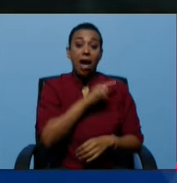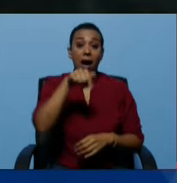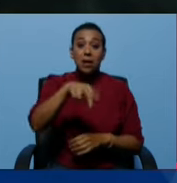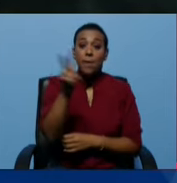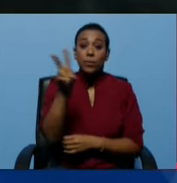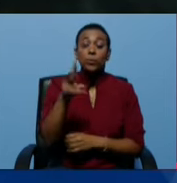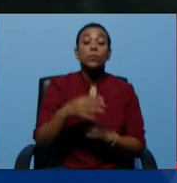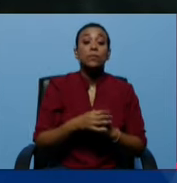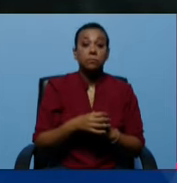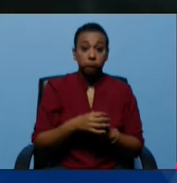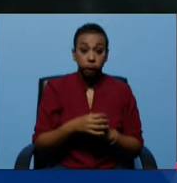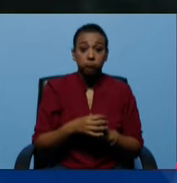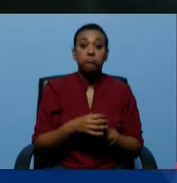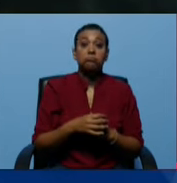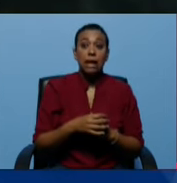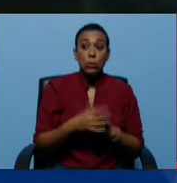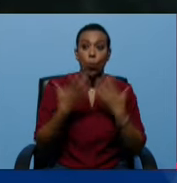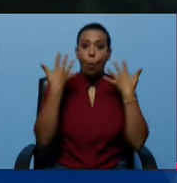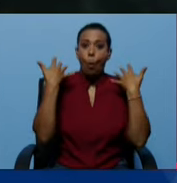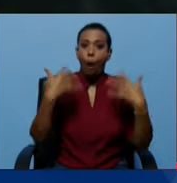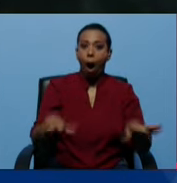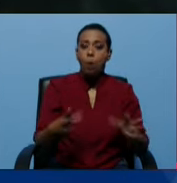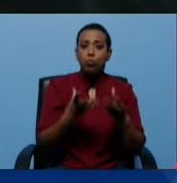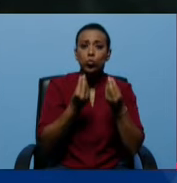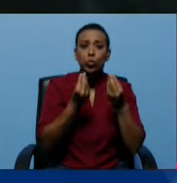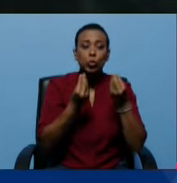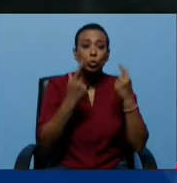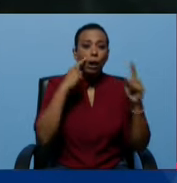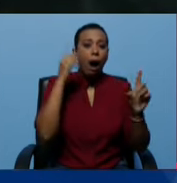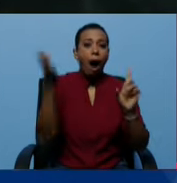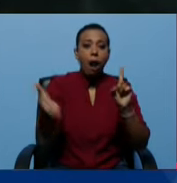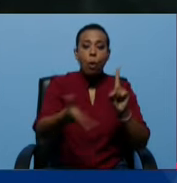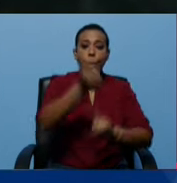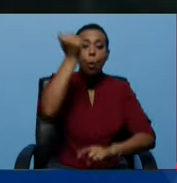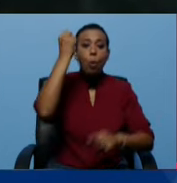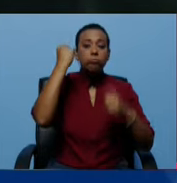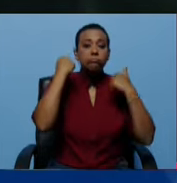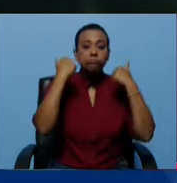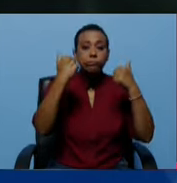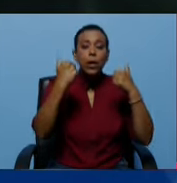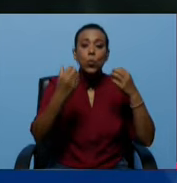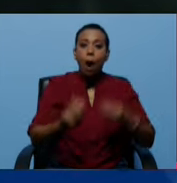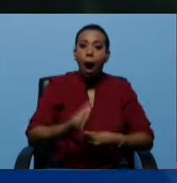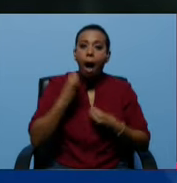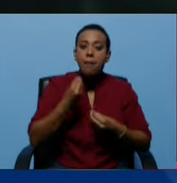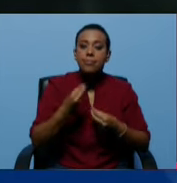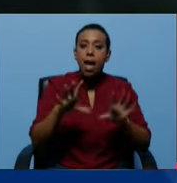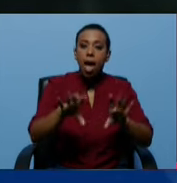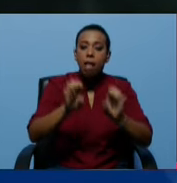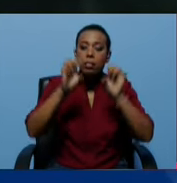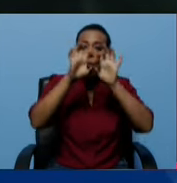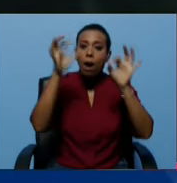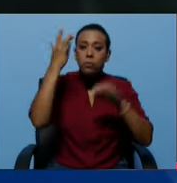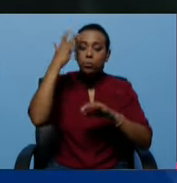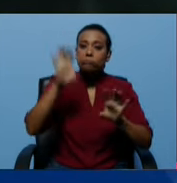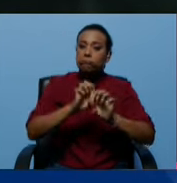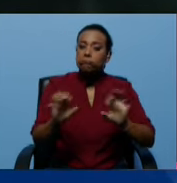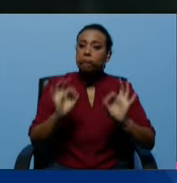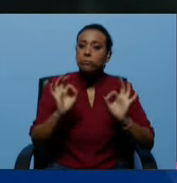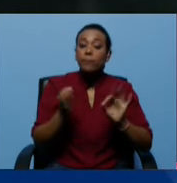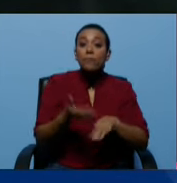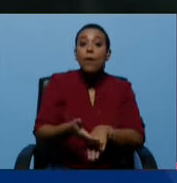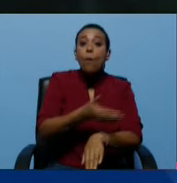Venezuela. Se pierde de vista su alcance y su calidad. Pero antes